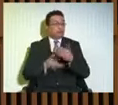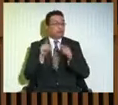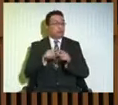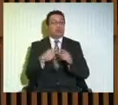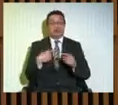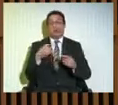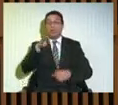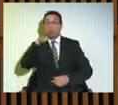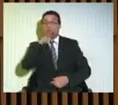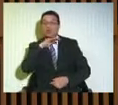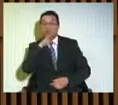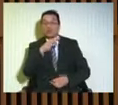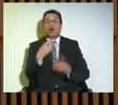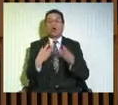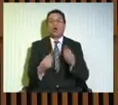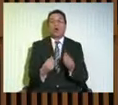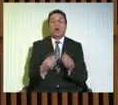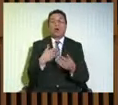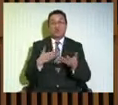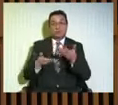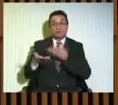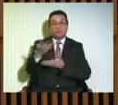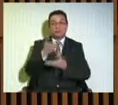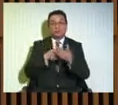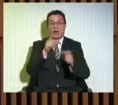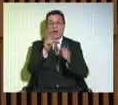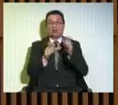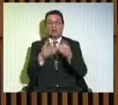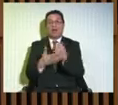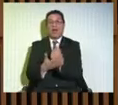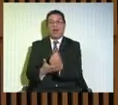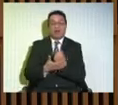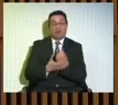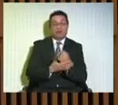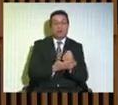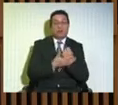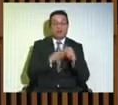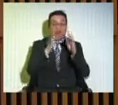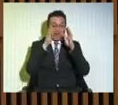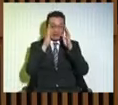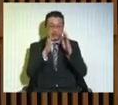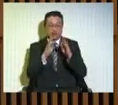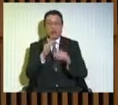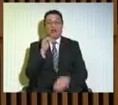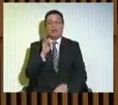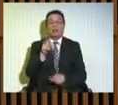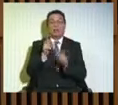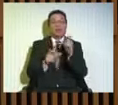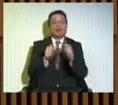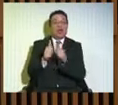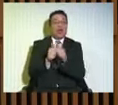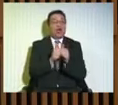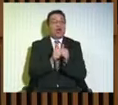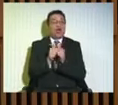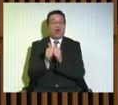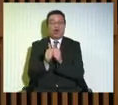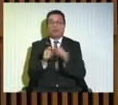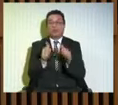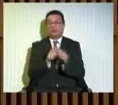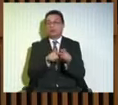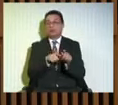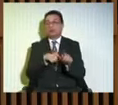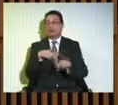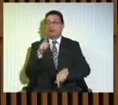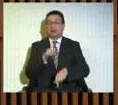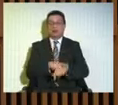nuestros usuarios, cómo nos relacionamos con las personas que ayudamos, con las personas que atendemos, con las personas que acompañamos a lo largo de un